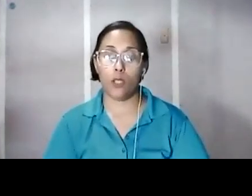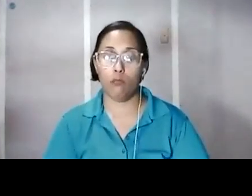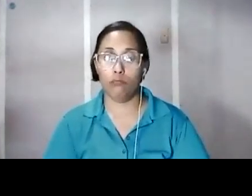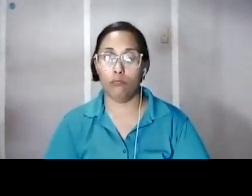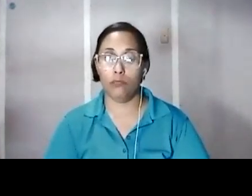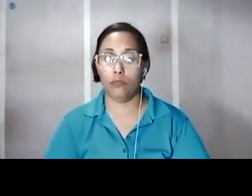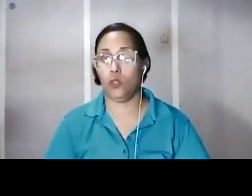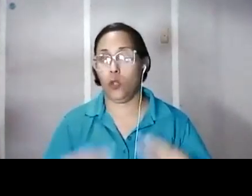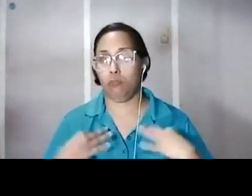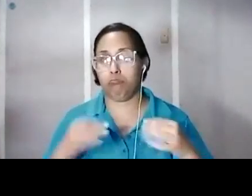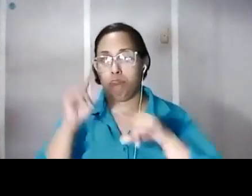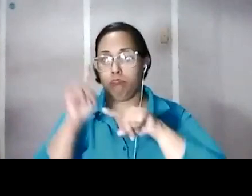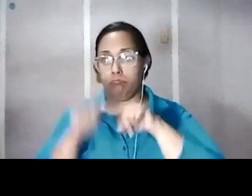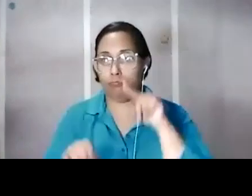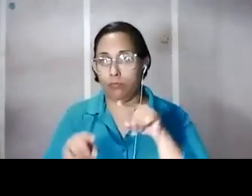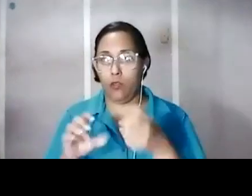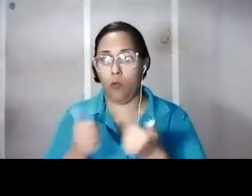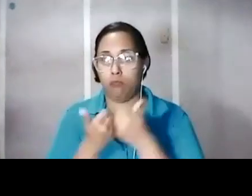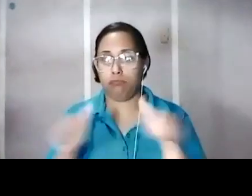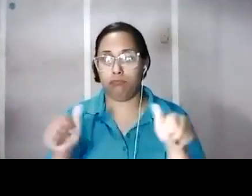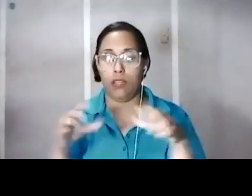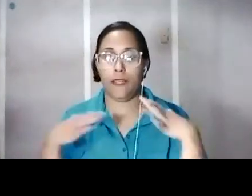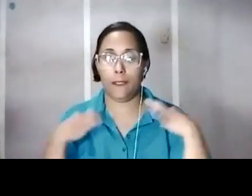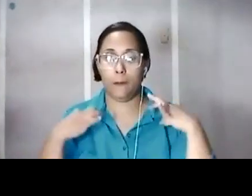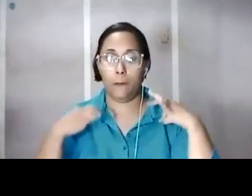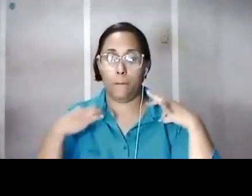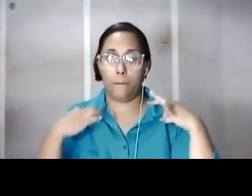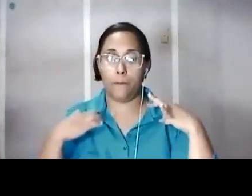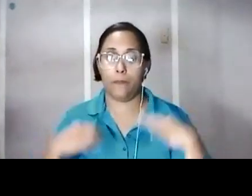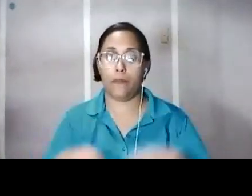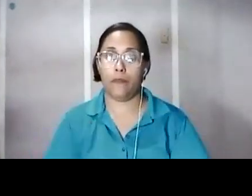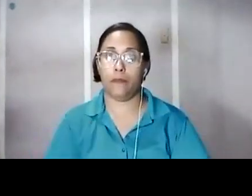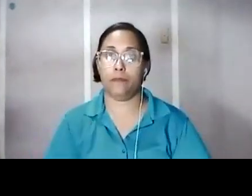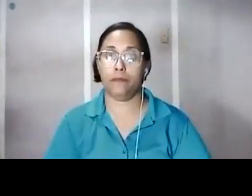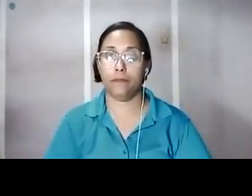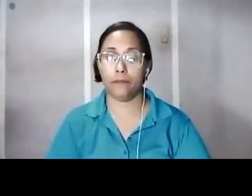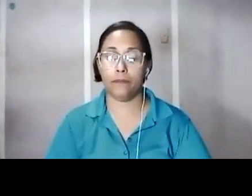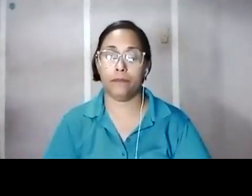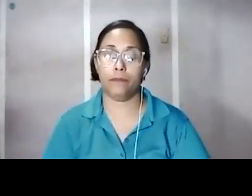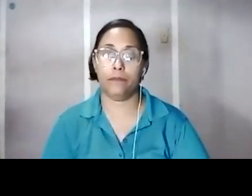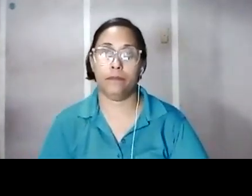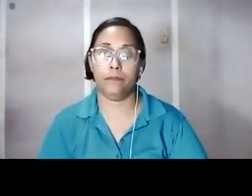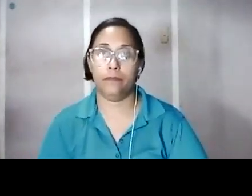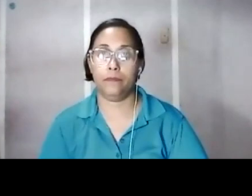estaban, tenían que tener por lo menos un pantaloncito decente y una camisa.